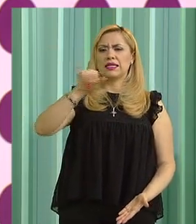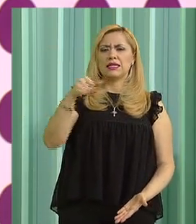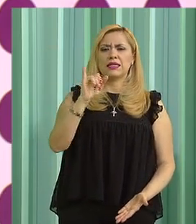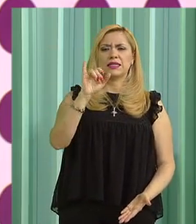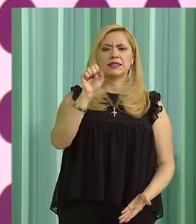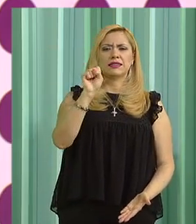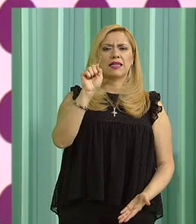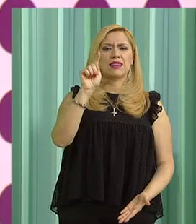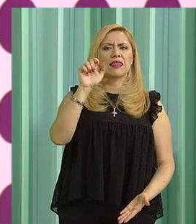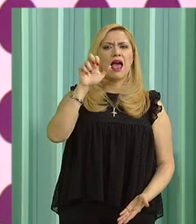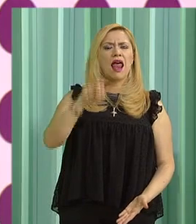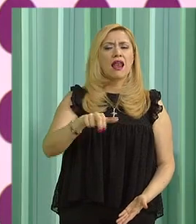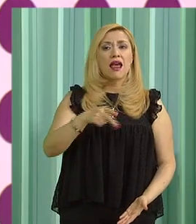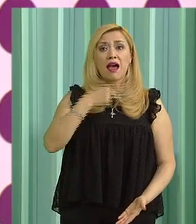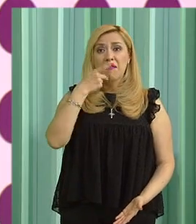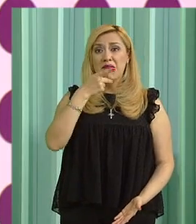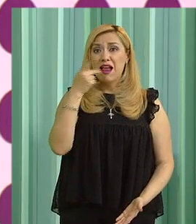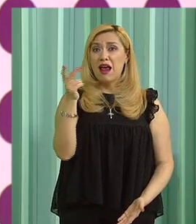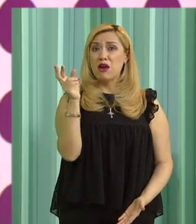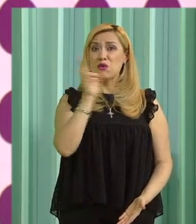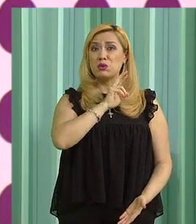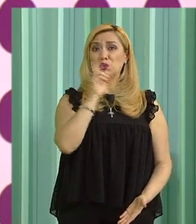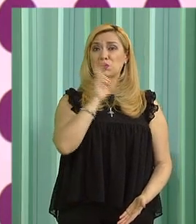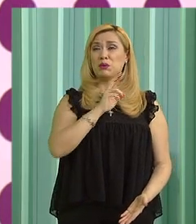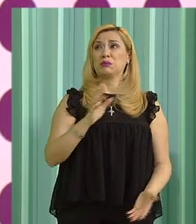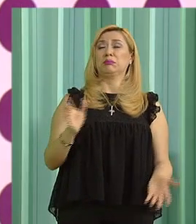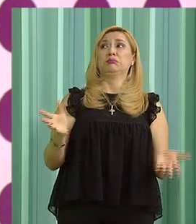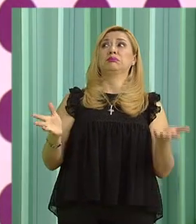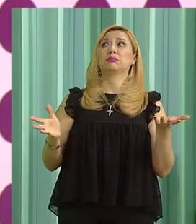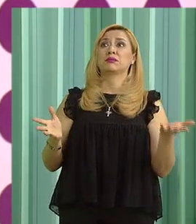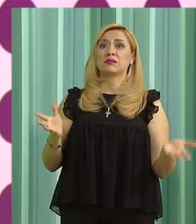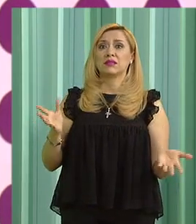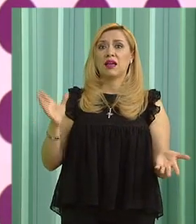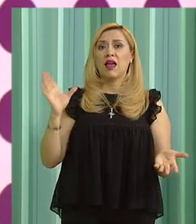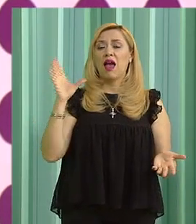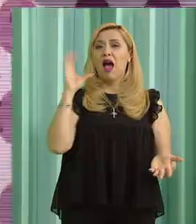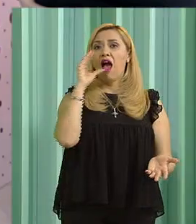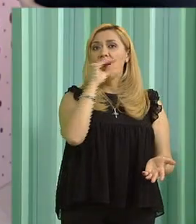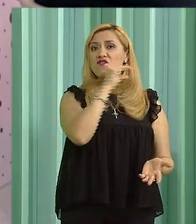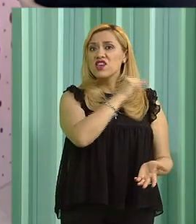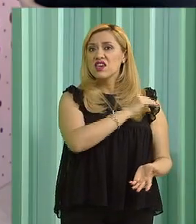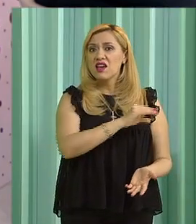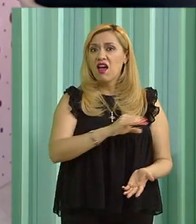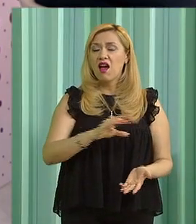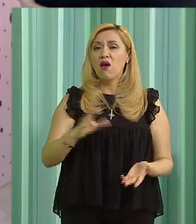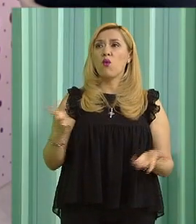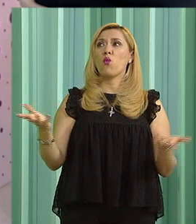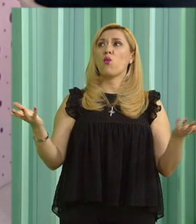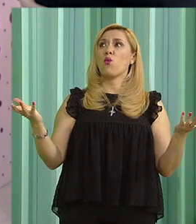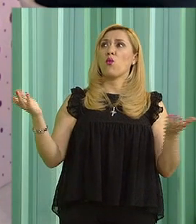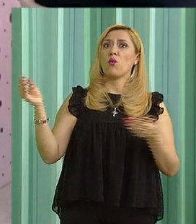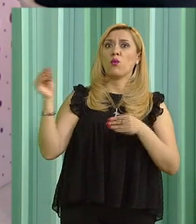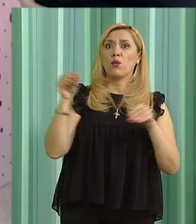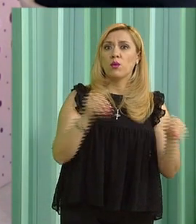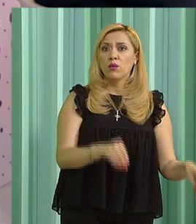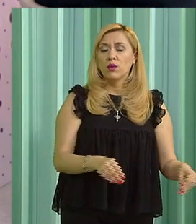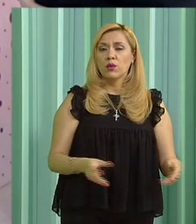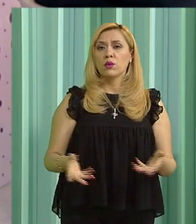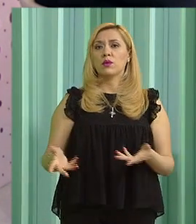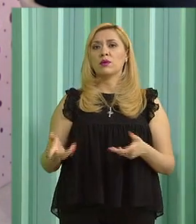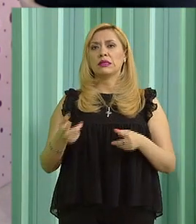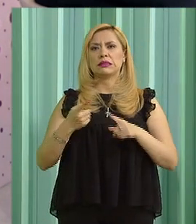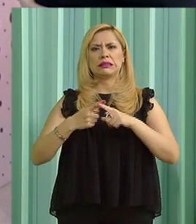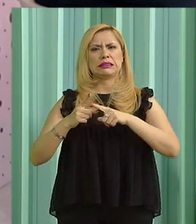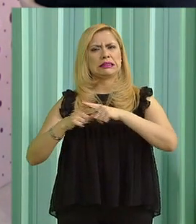ruso, claro, ¿no? Personas haitianas, personas africanas, etcétera, ¿no? En grupos etarios es muy